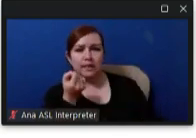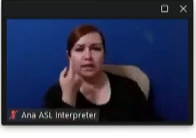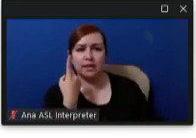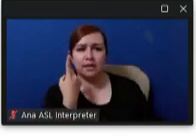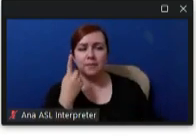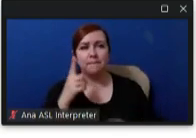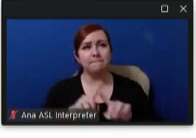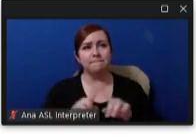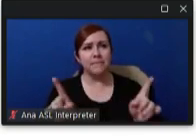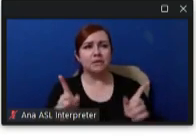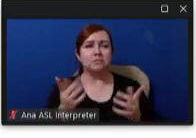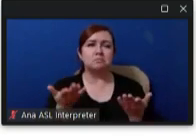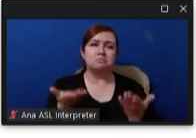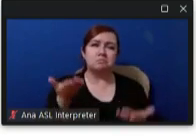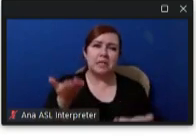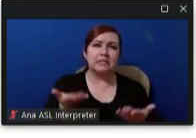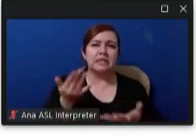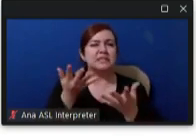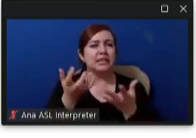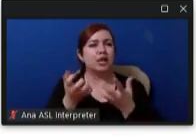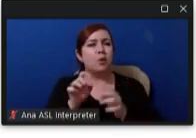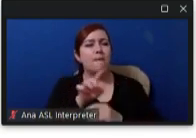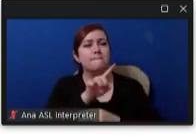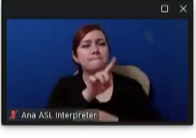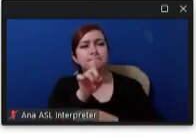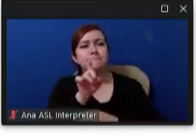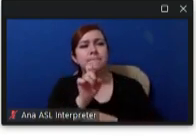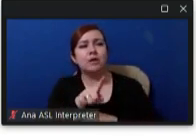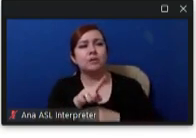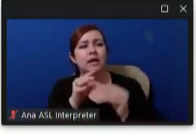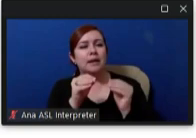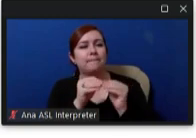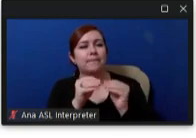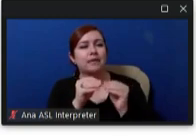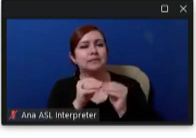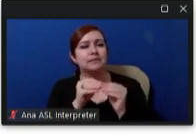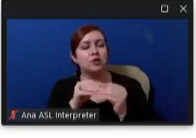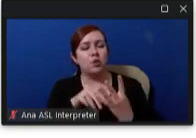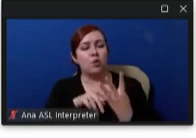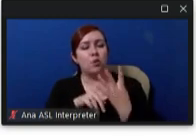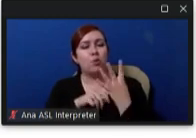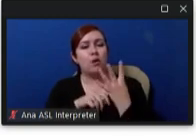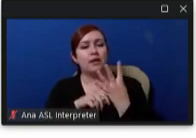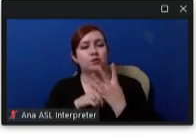preguntar un poco más acerca de cuatro ámbitos en los cuales